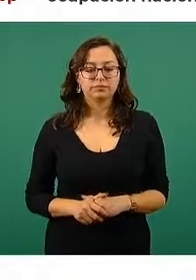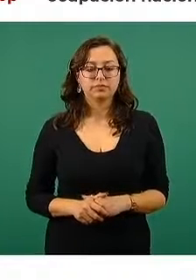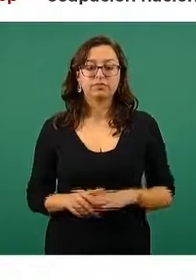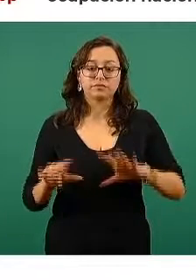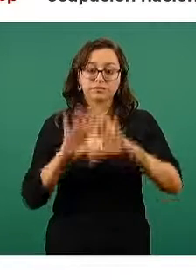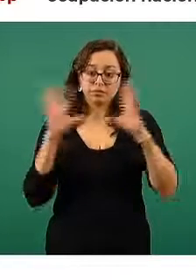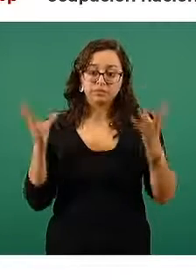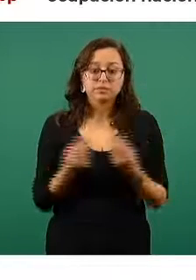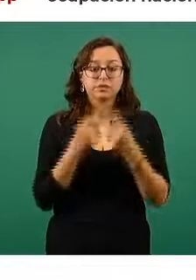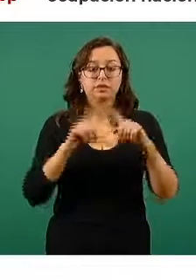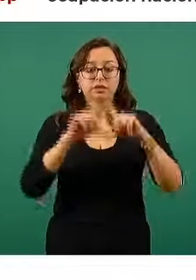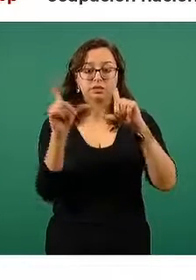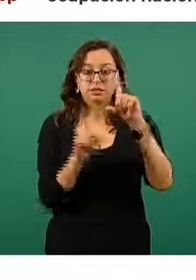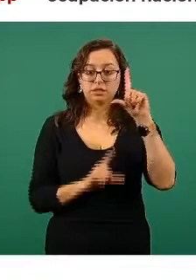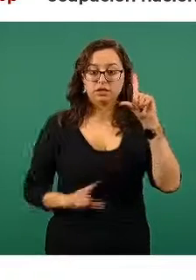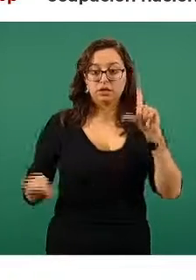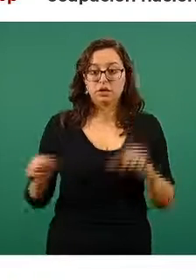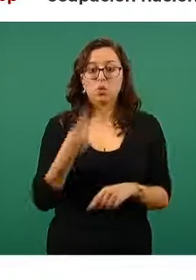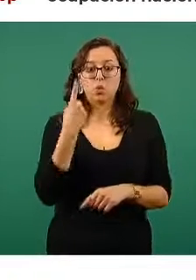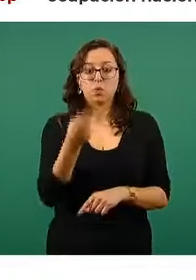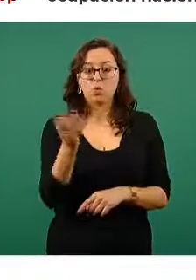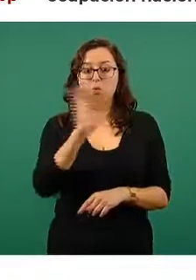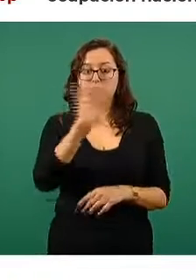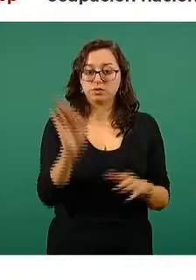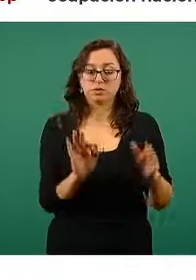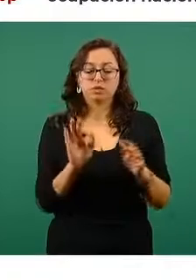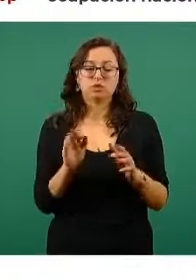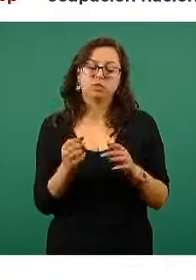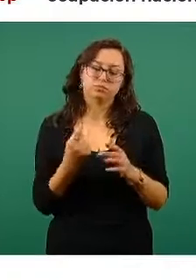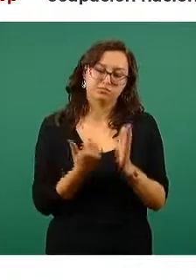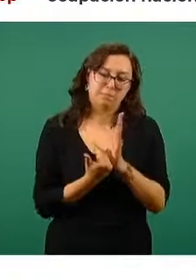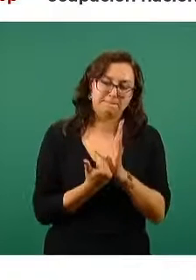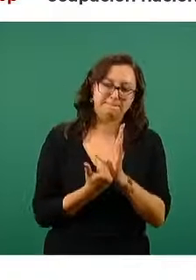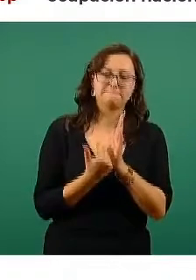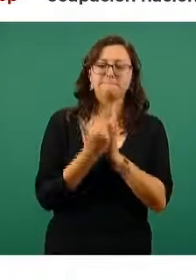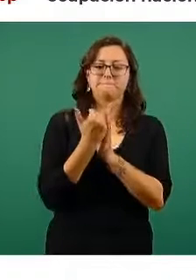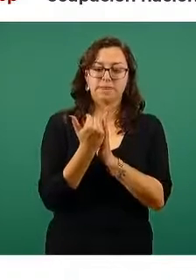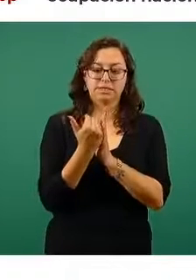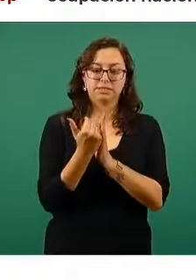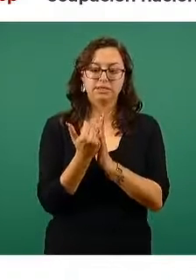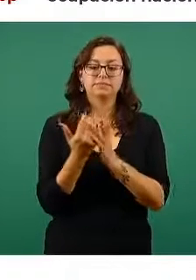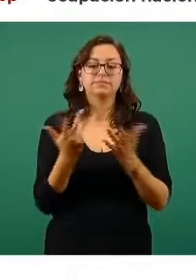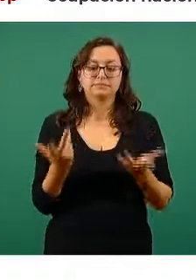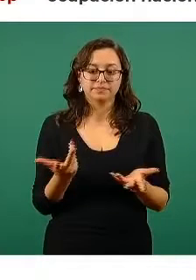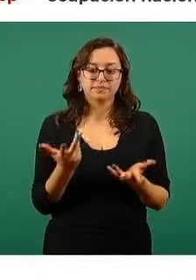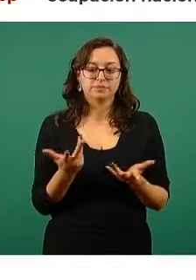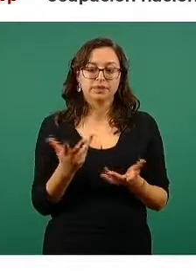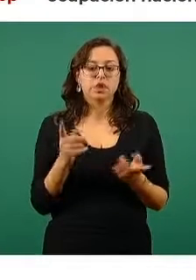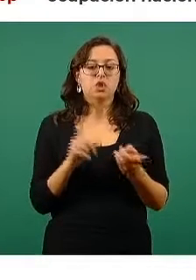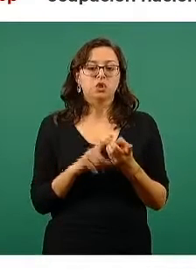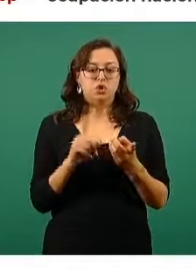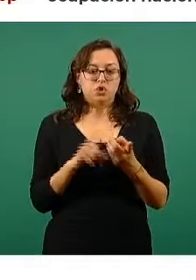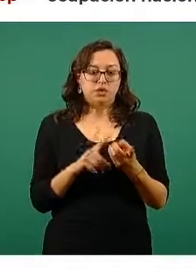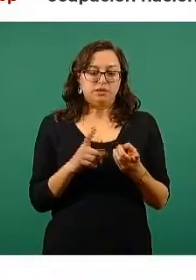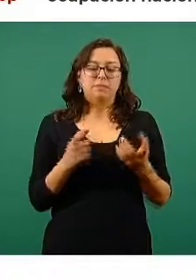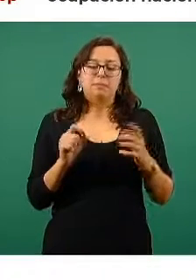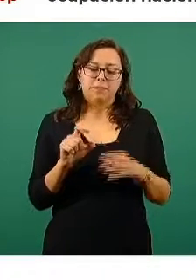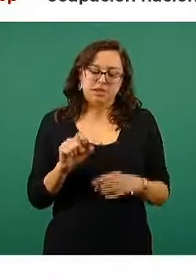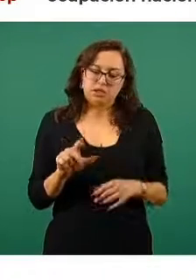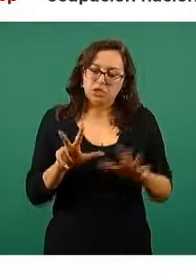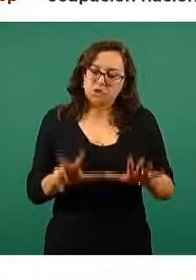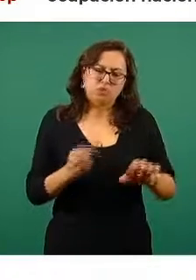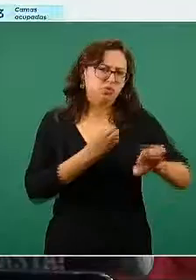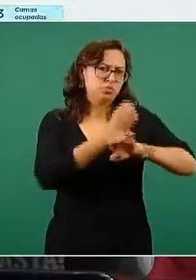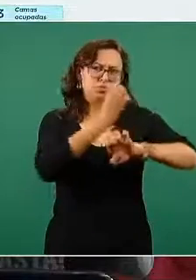promedio nacional, hay un incremento de 1 punto porcentual y este punto porcentual se encuentra precisamente distribuido entre estas 28 entidades,